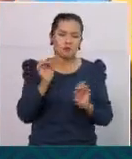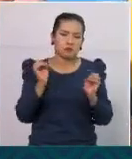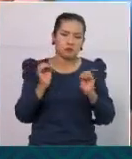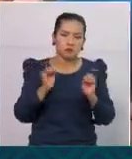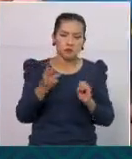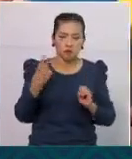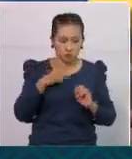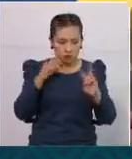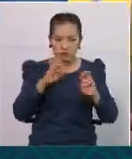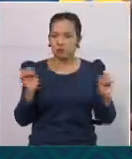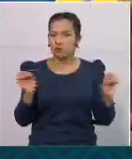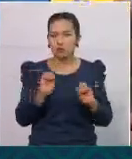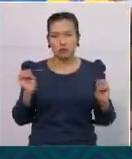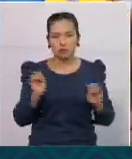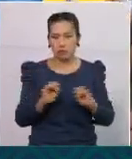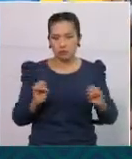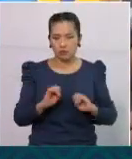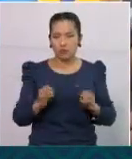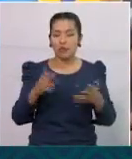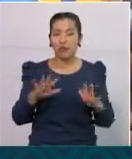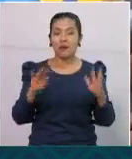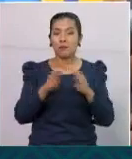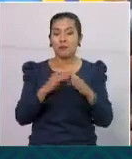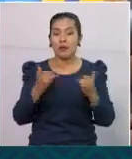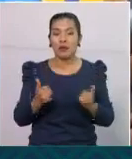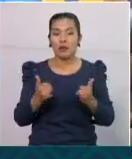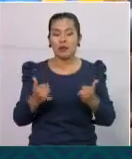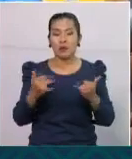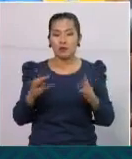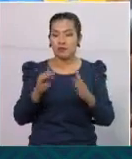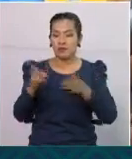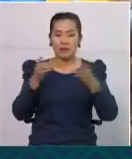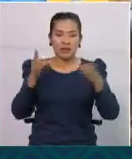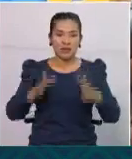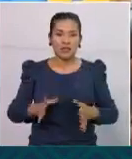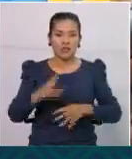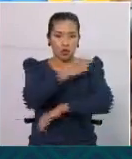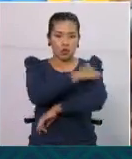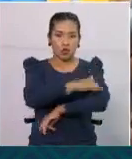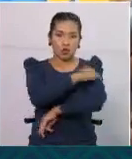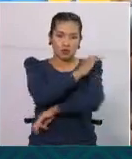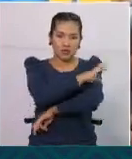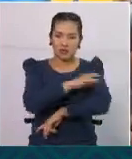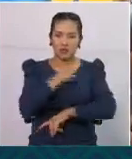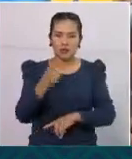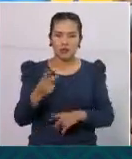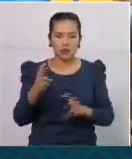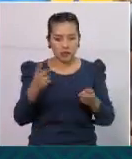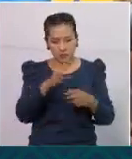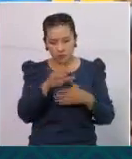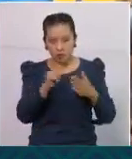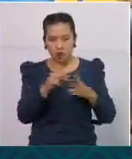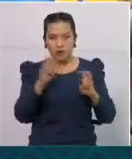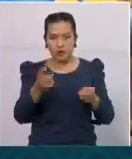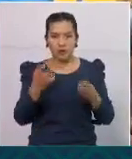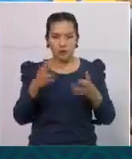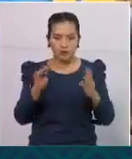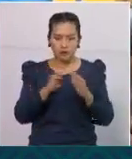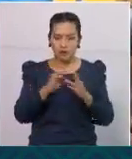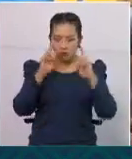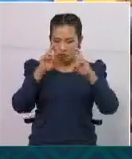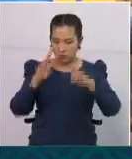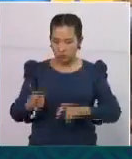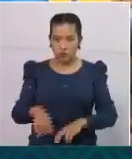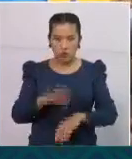se ha descartado ese cuadro. Incluso el director del Hospital de Clínicas ha sido bien enfático que ese cuadro, por los resultados